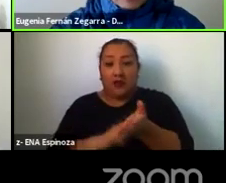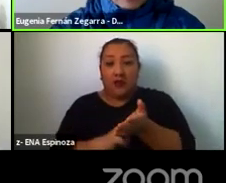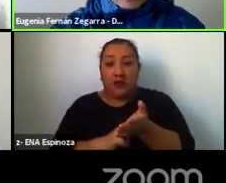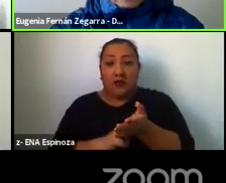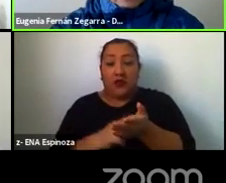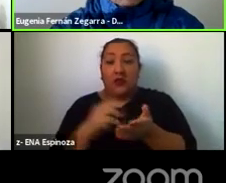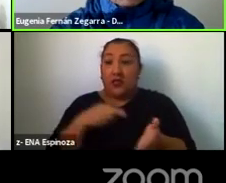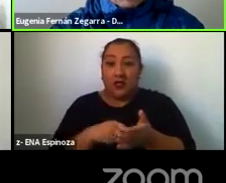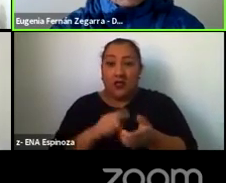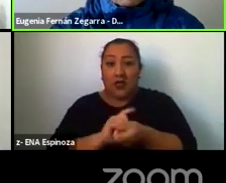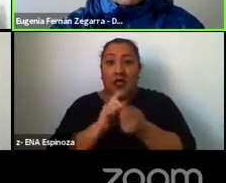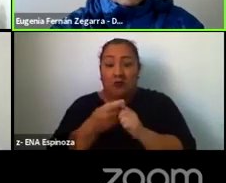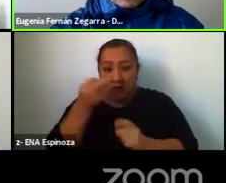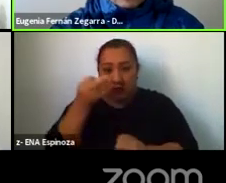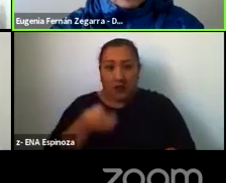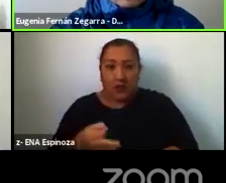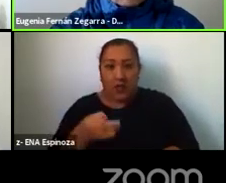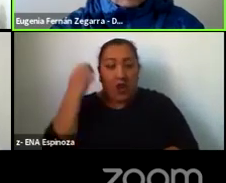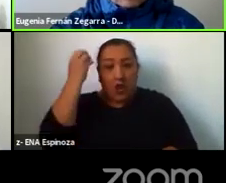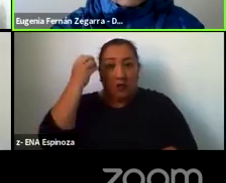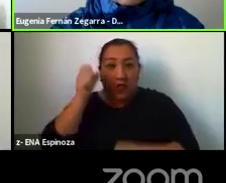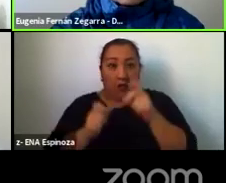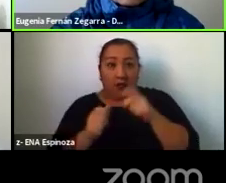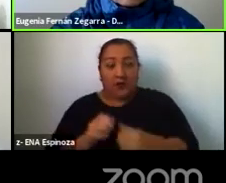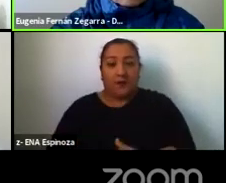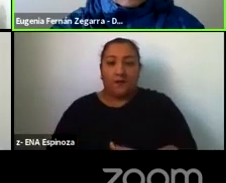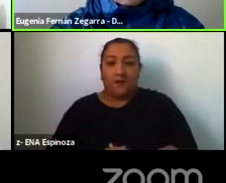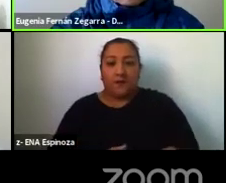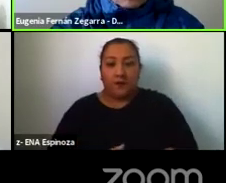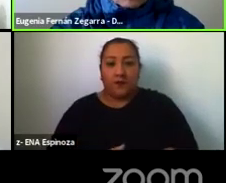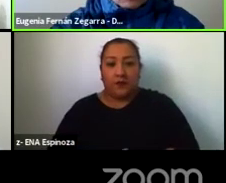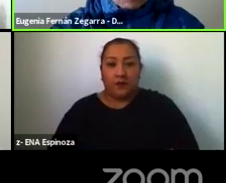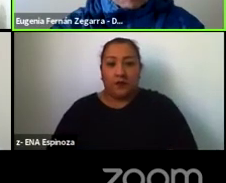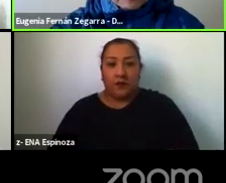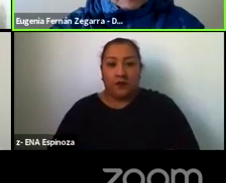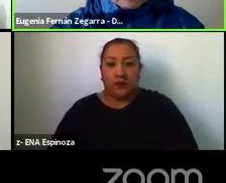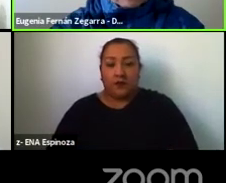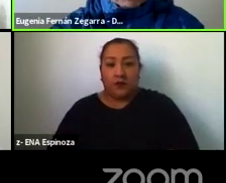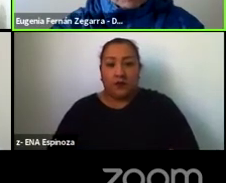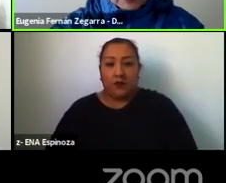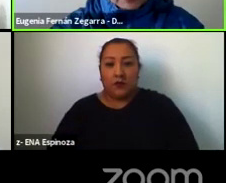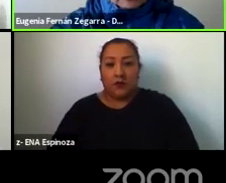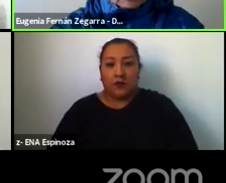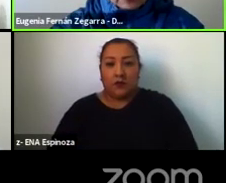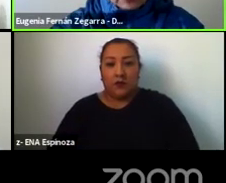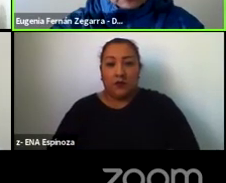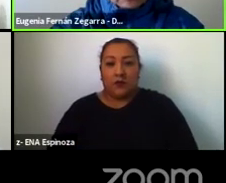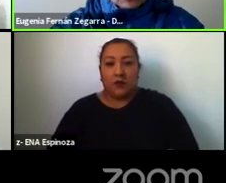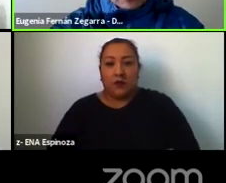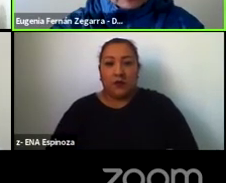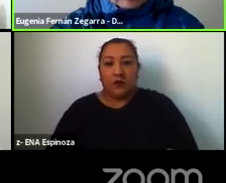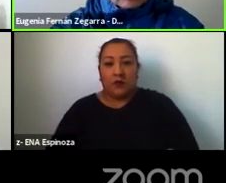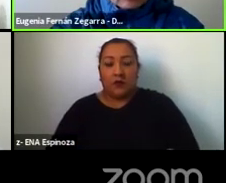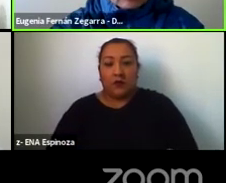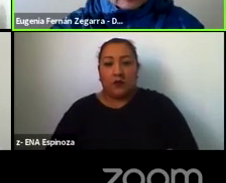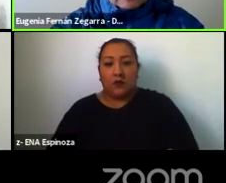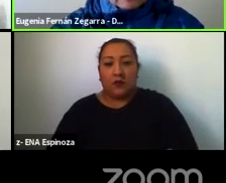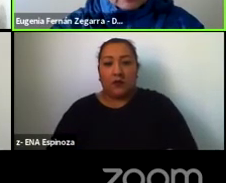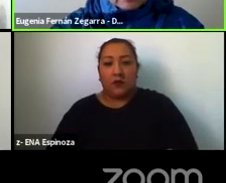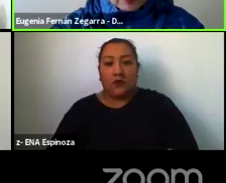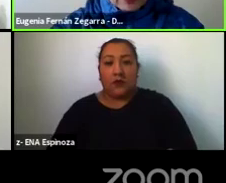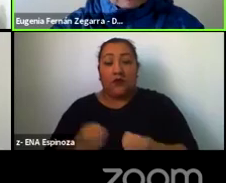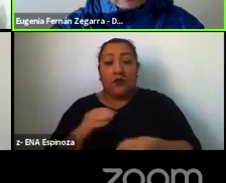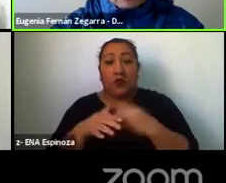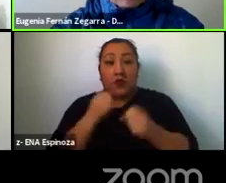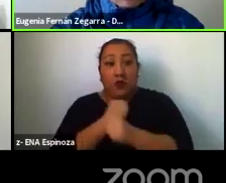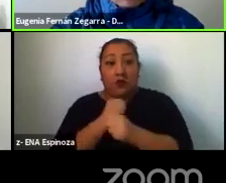dan finalmente a la opinión pública, a la autoridad o funcionario competente para tomar decisiones de